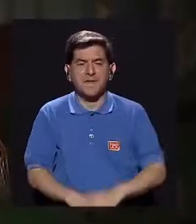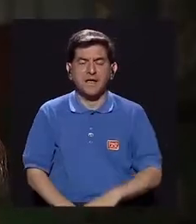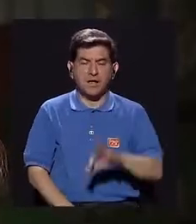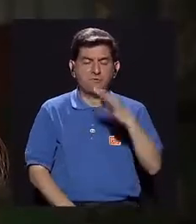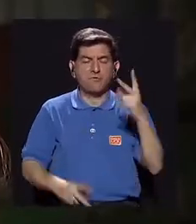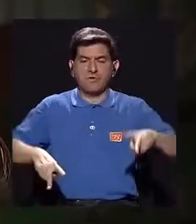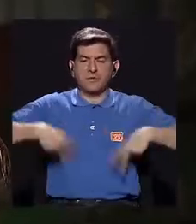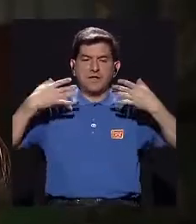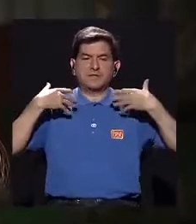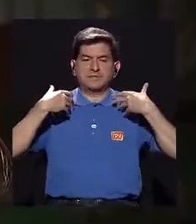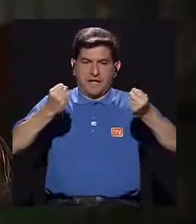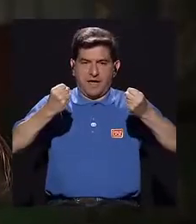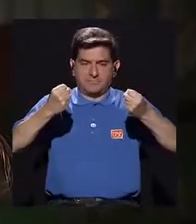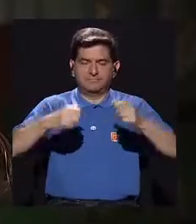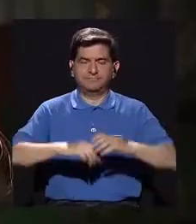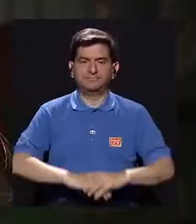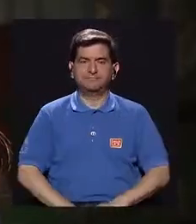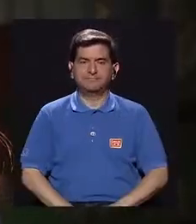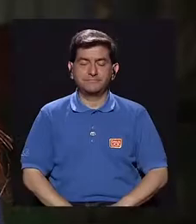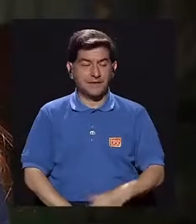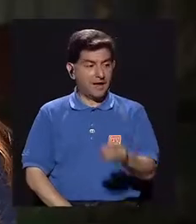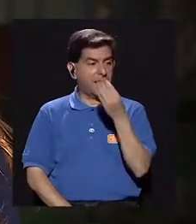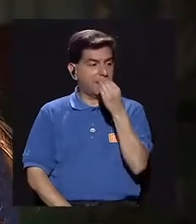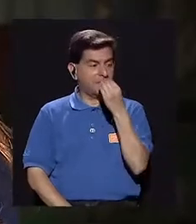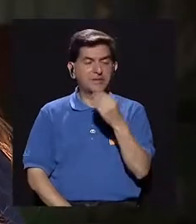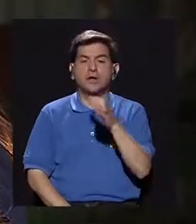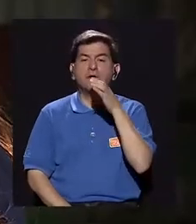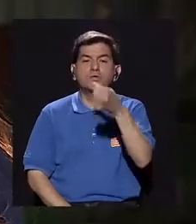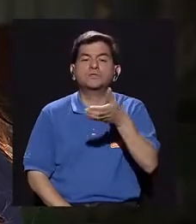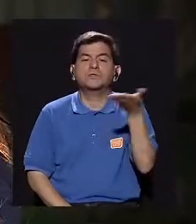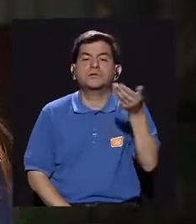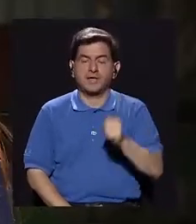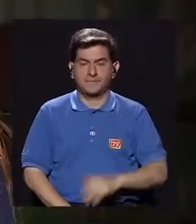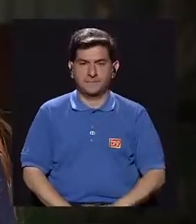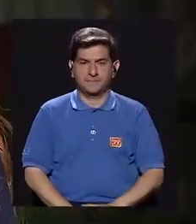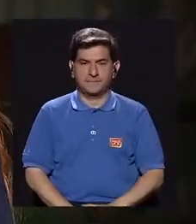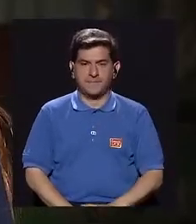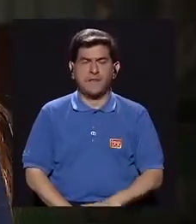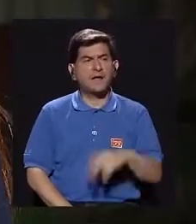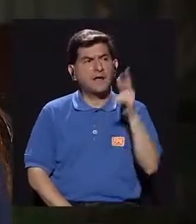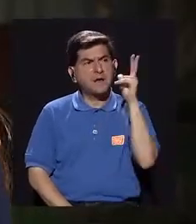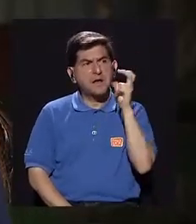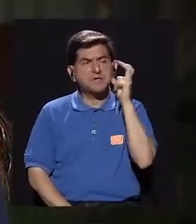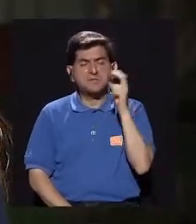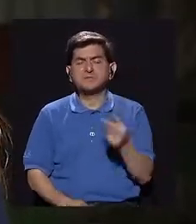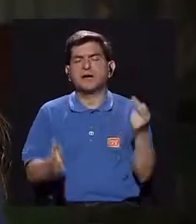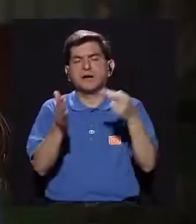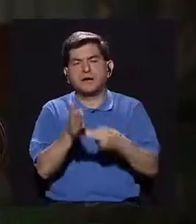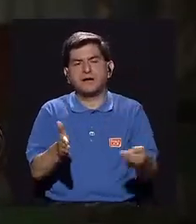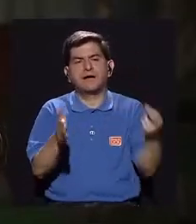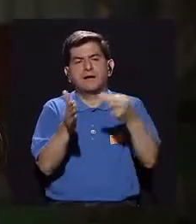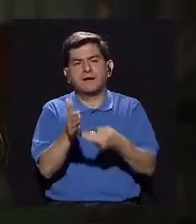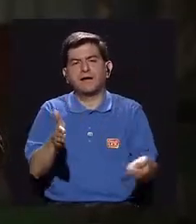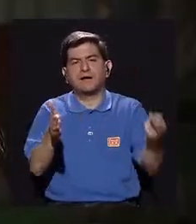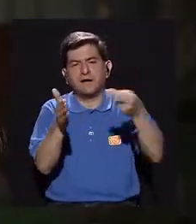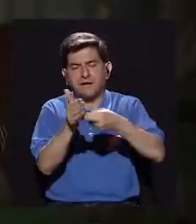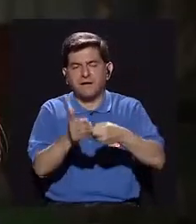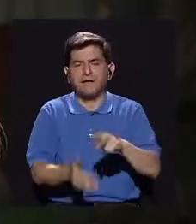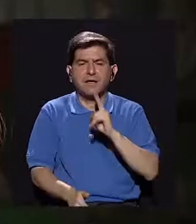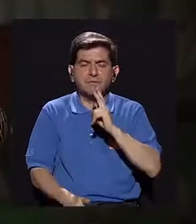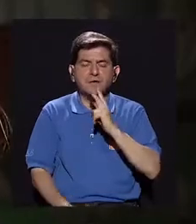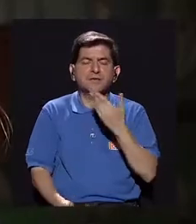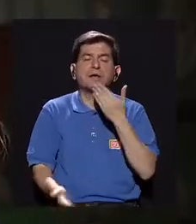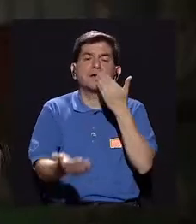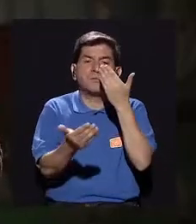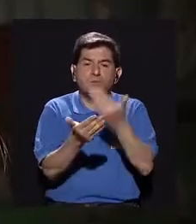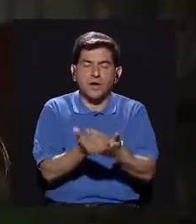tener estilos de vida saludables. Entonces, en la dieta, ¿qué se recomienda? Lo que hemos escuchado una y otra vez, pero que es